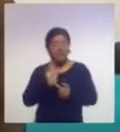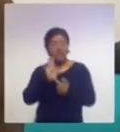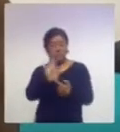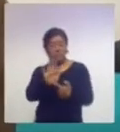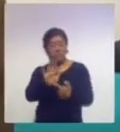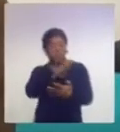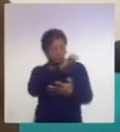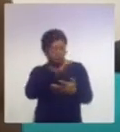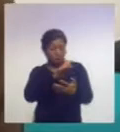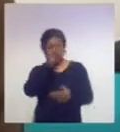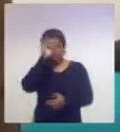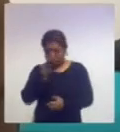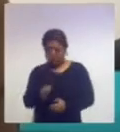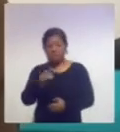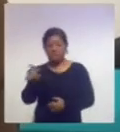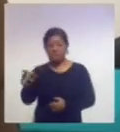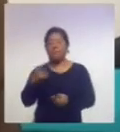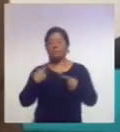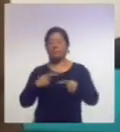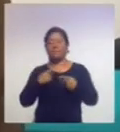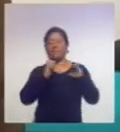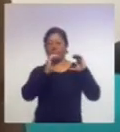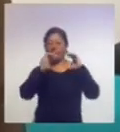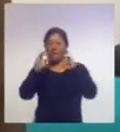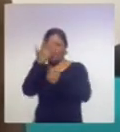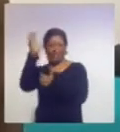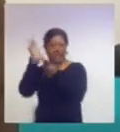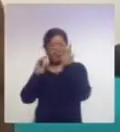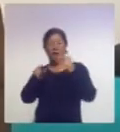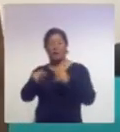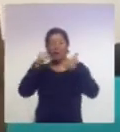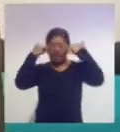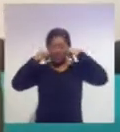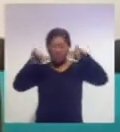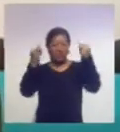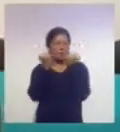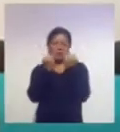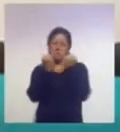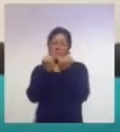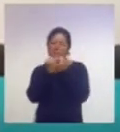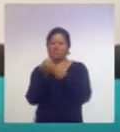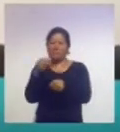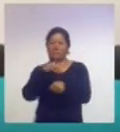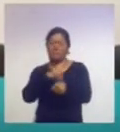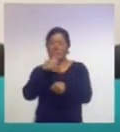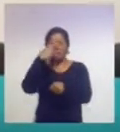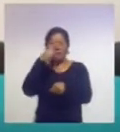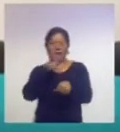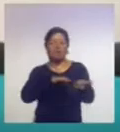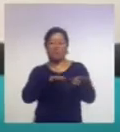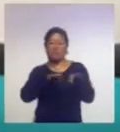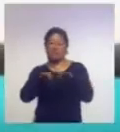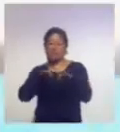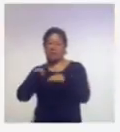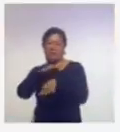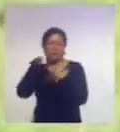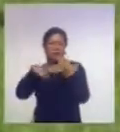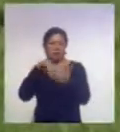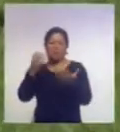gente, a los ambientalistas, que la ganadería del Toro Bravo también contribuye para que nosotros tengamos airecito puro,